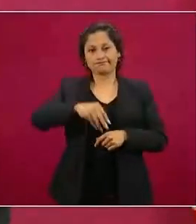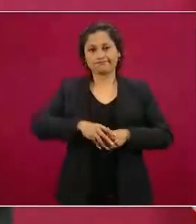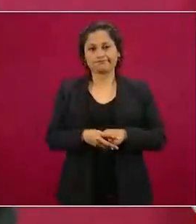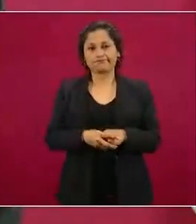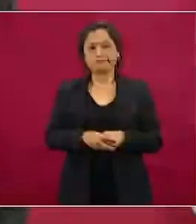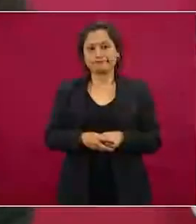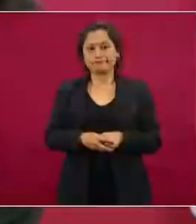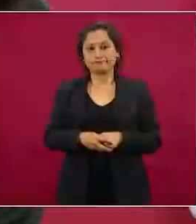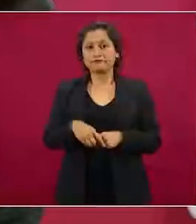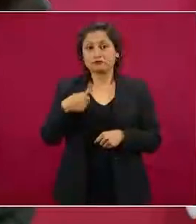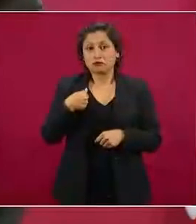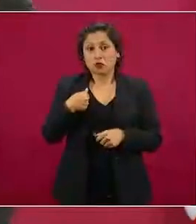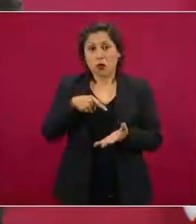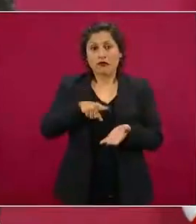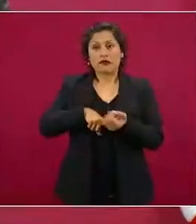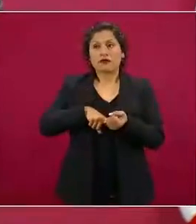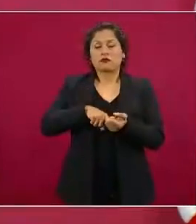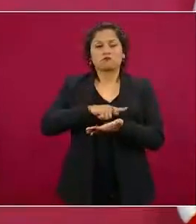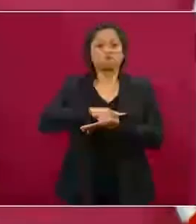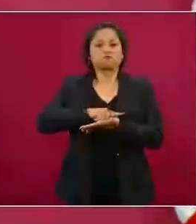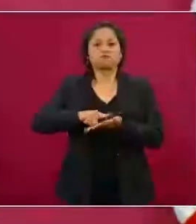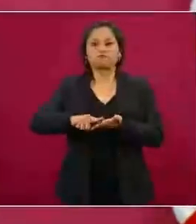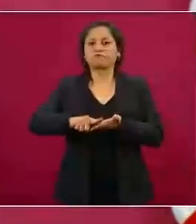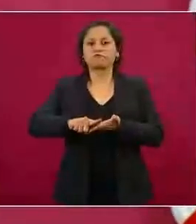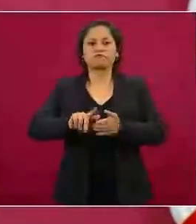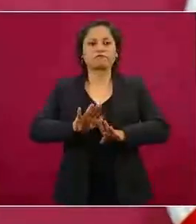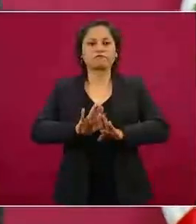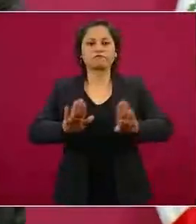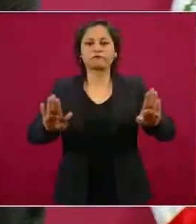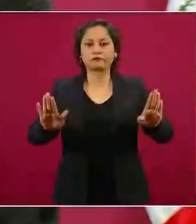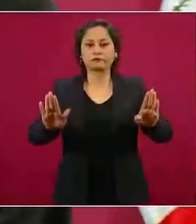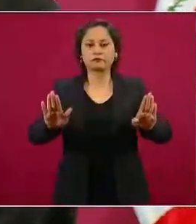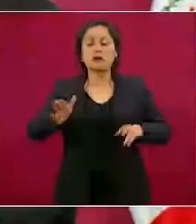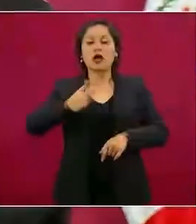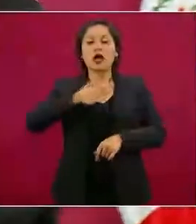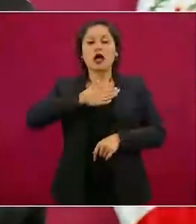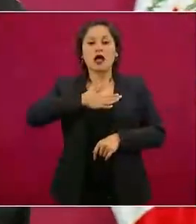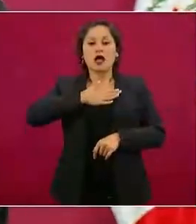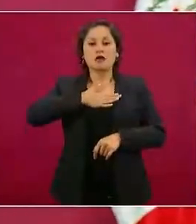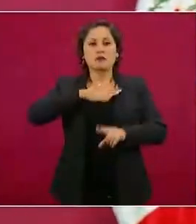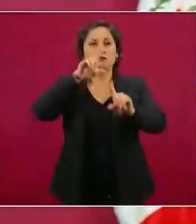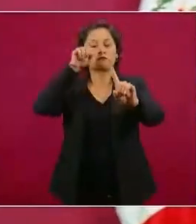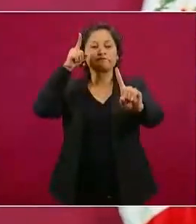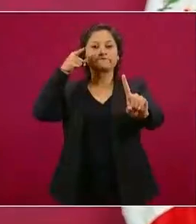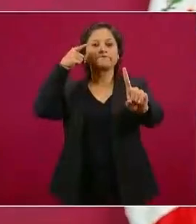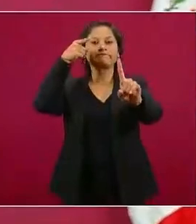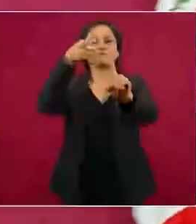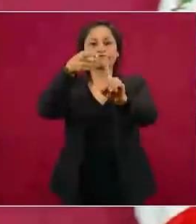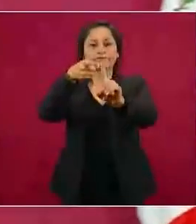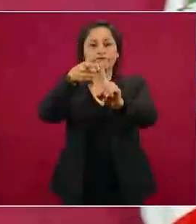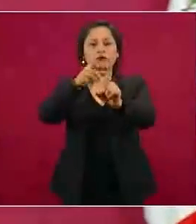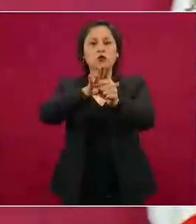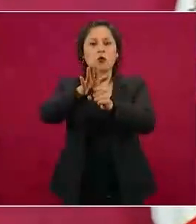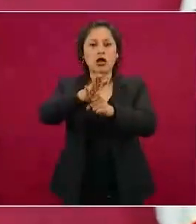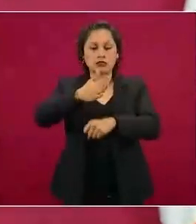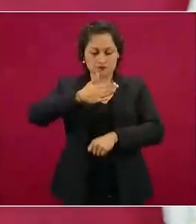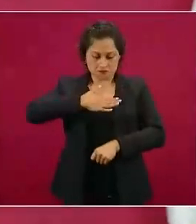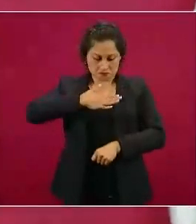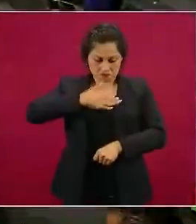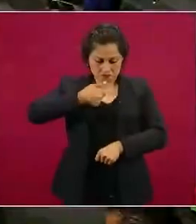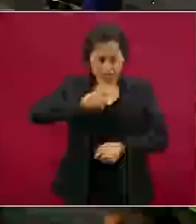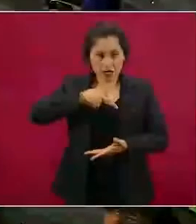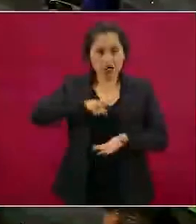no tengo problemas en mi conciencia y yo me guío por el tribunal de mi conciencia. Pero